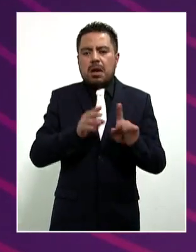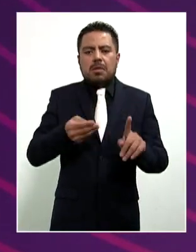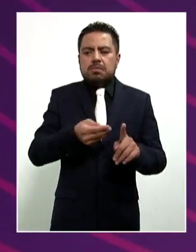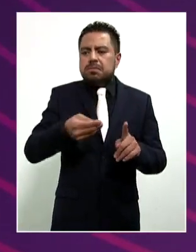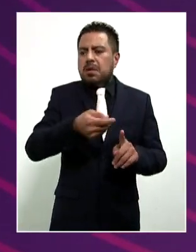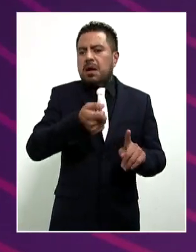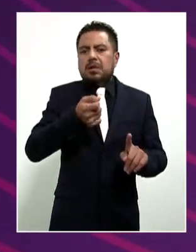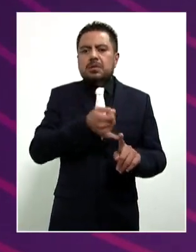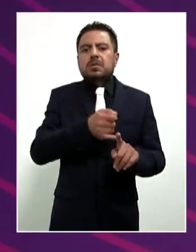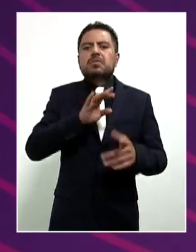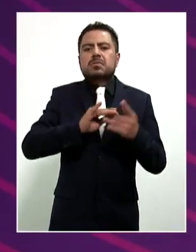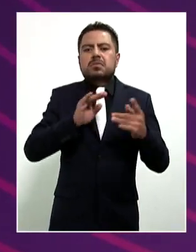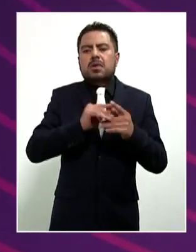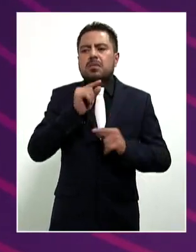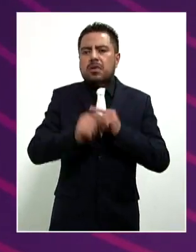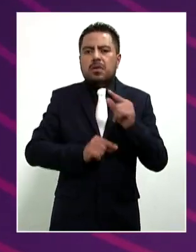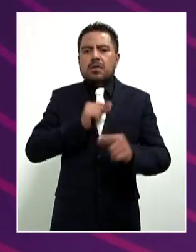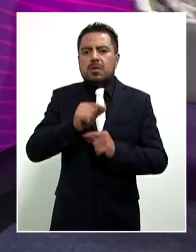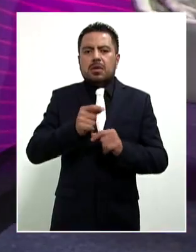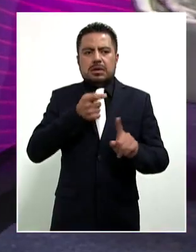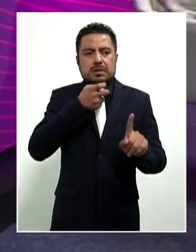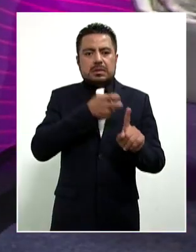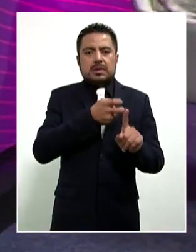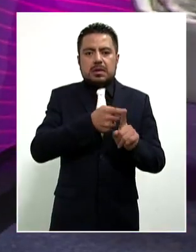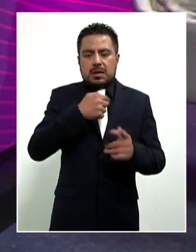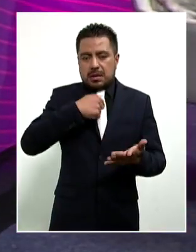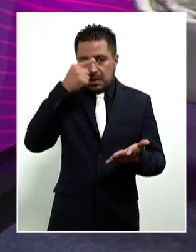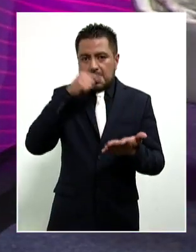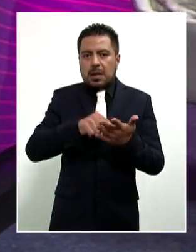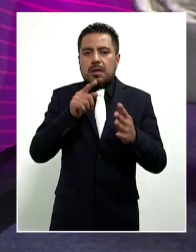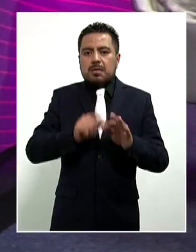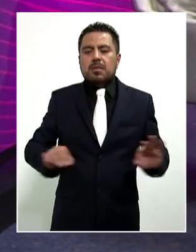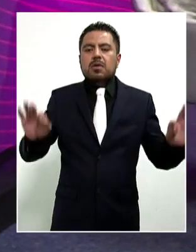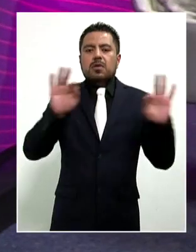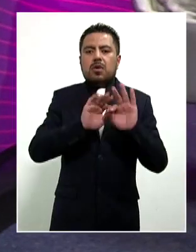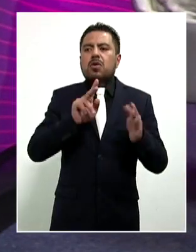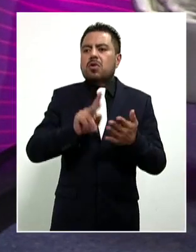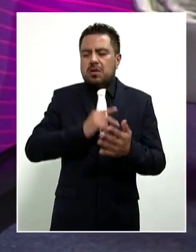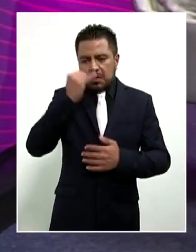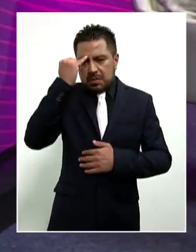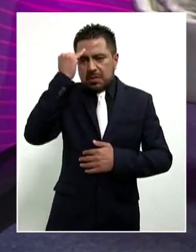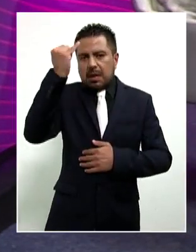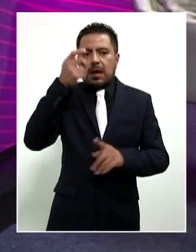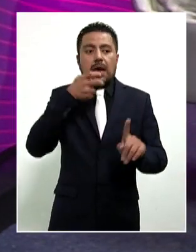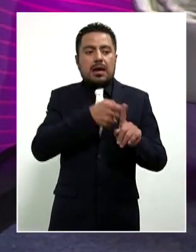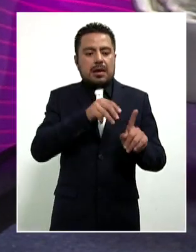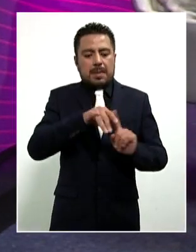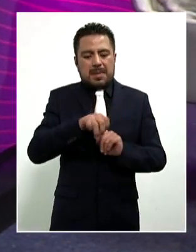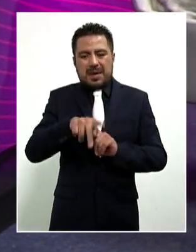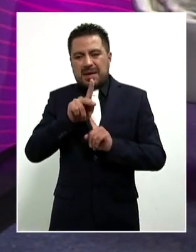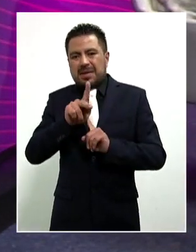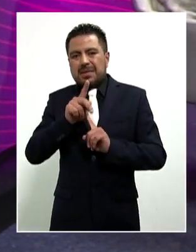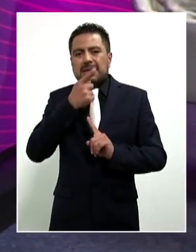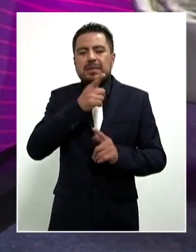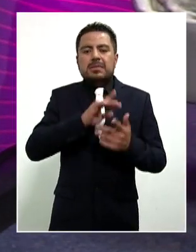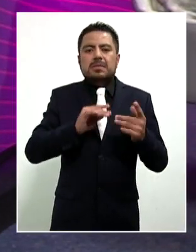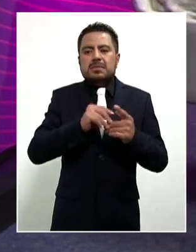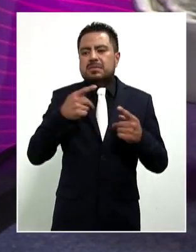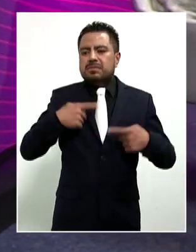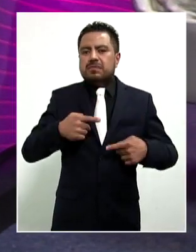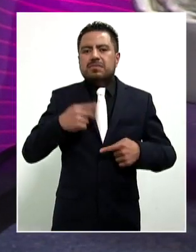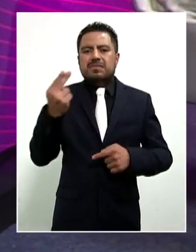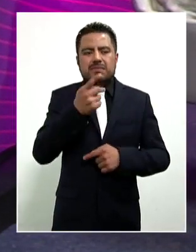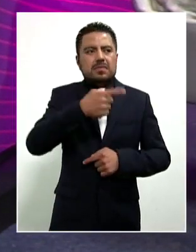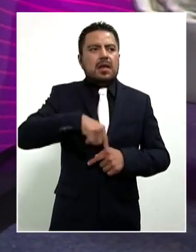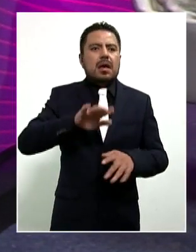Entonces, cuéntanos un poquito de eso. Sí, yo creo que es muy importante retomar esta idea que dice Marc. La gente necesita un poco de